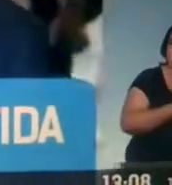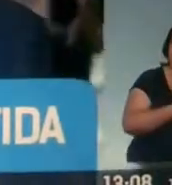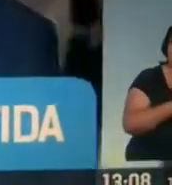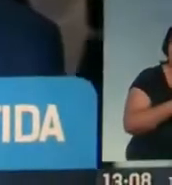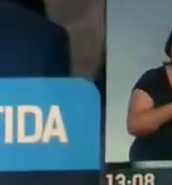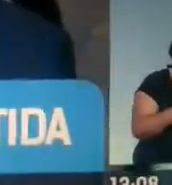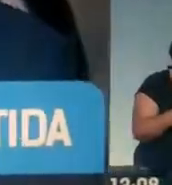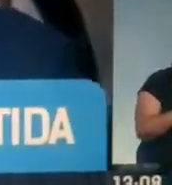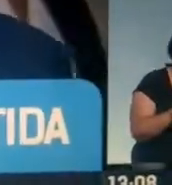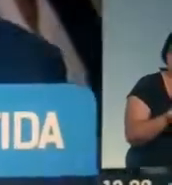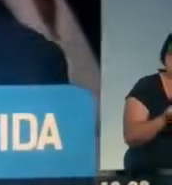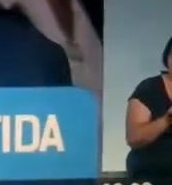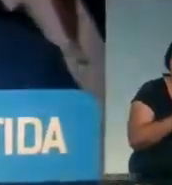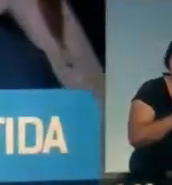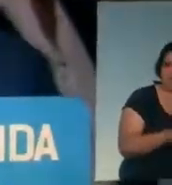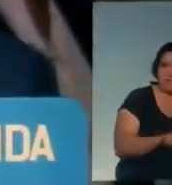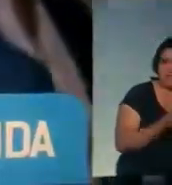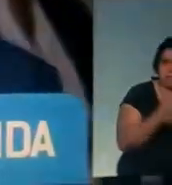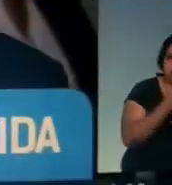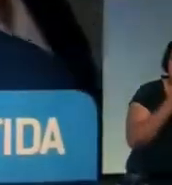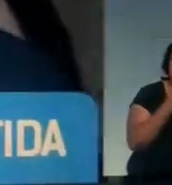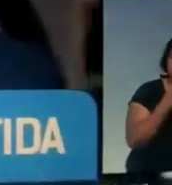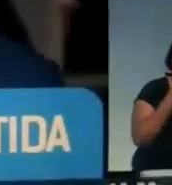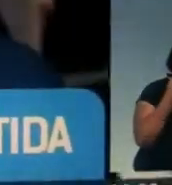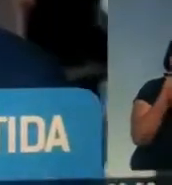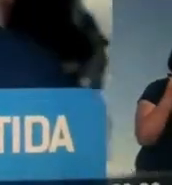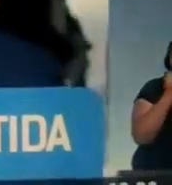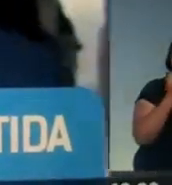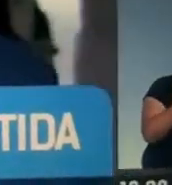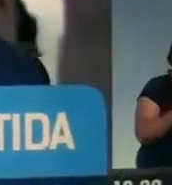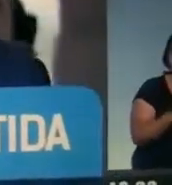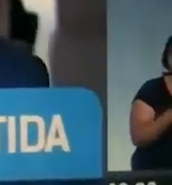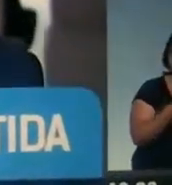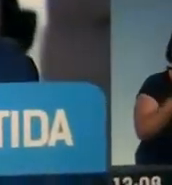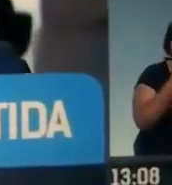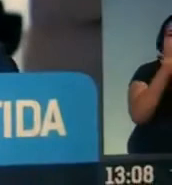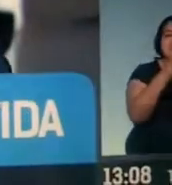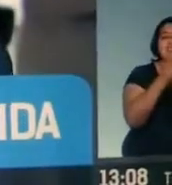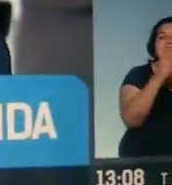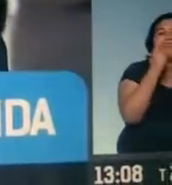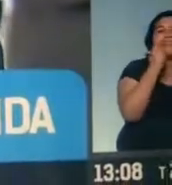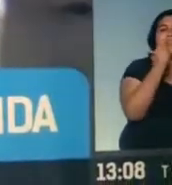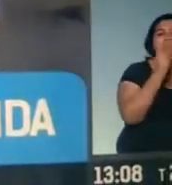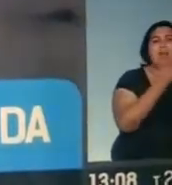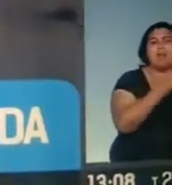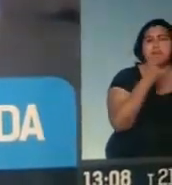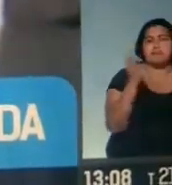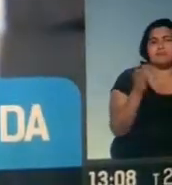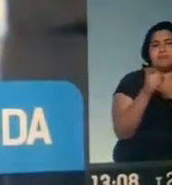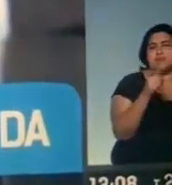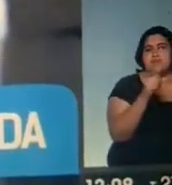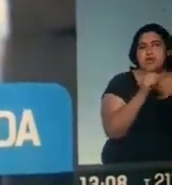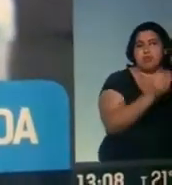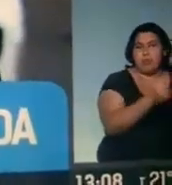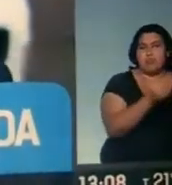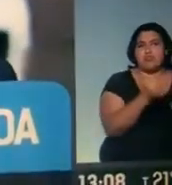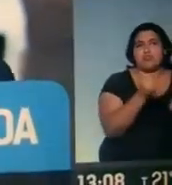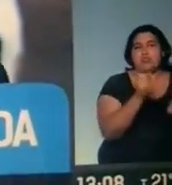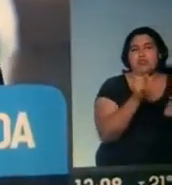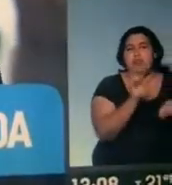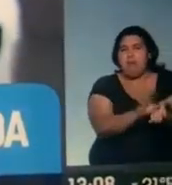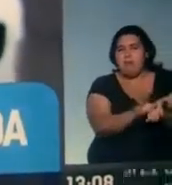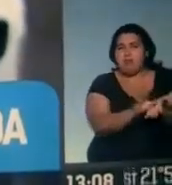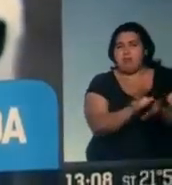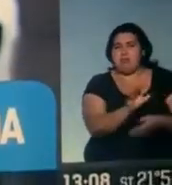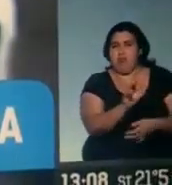sacado en la jornada de ayer, a última hora, para suspender por 60 días los despidos, las suspensiones y dar una respuesta también a lo